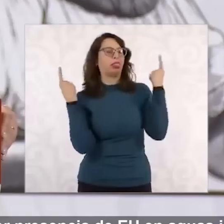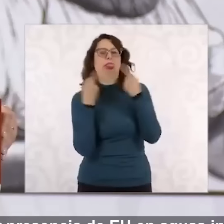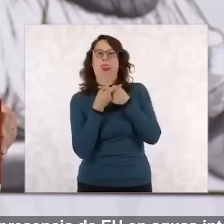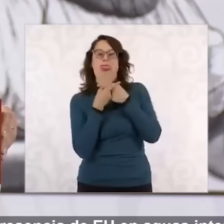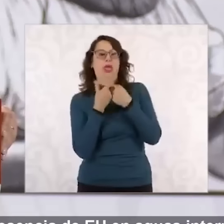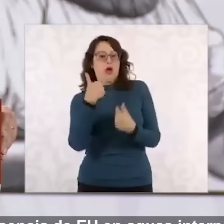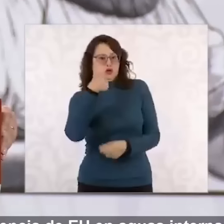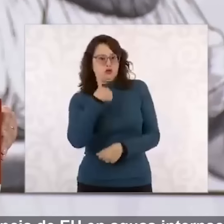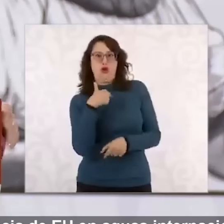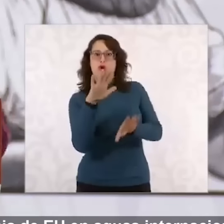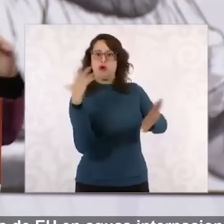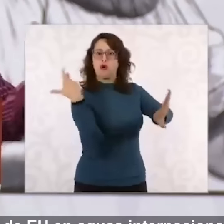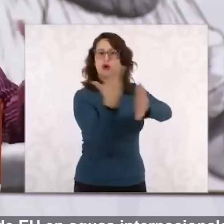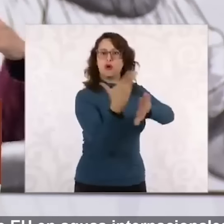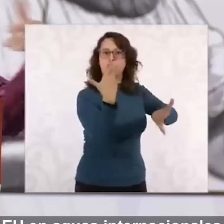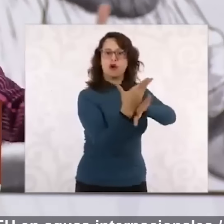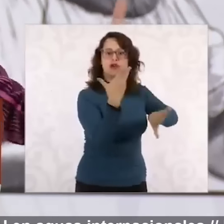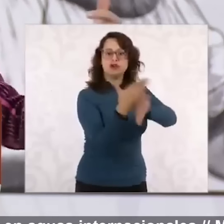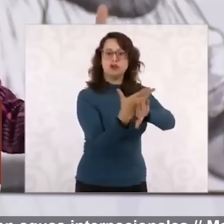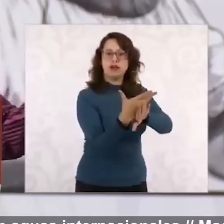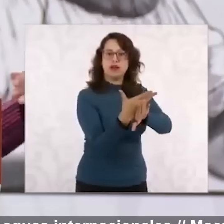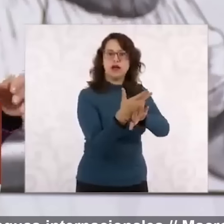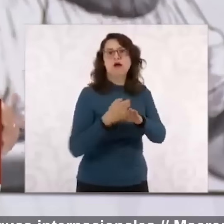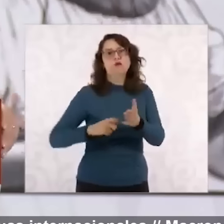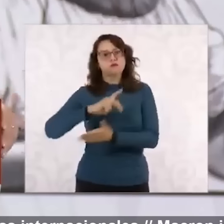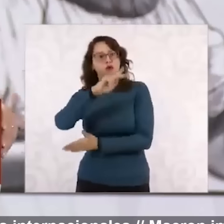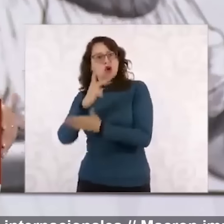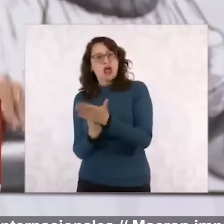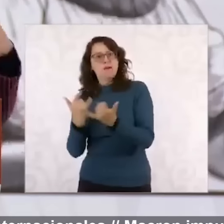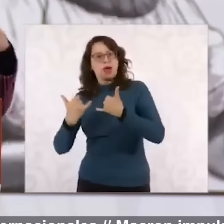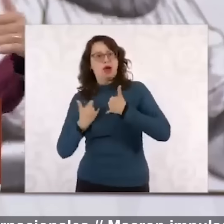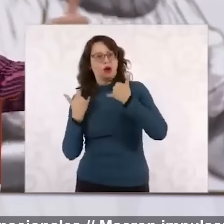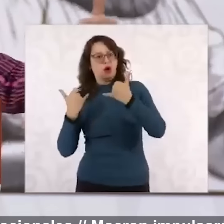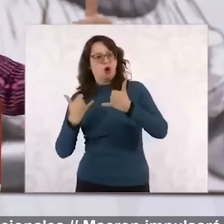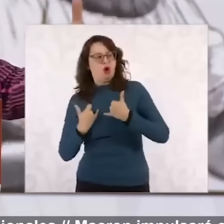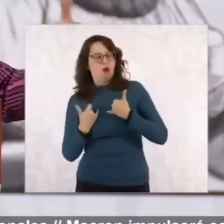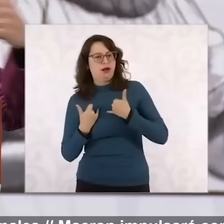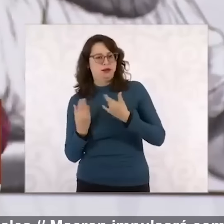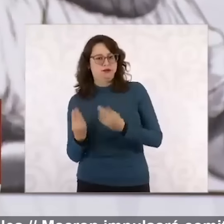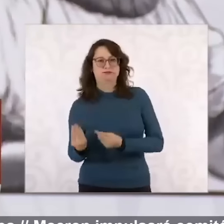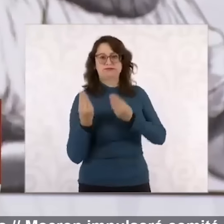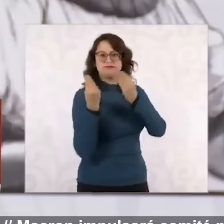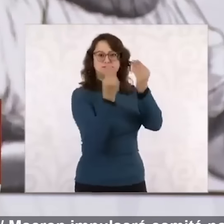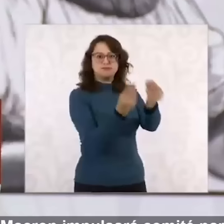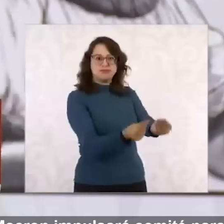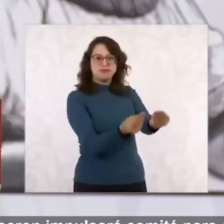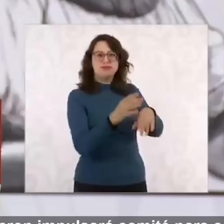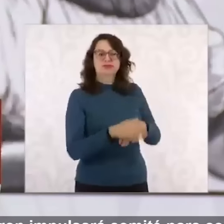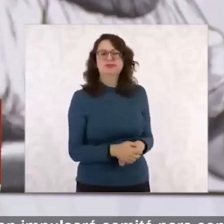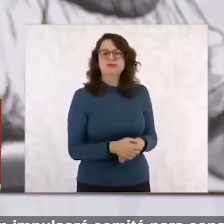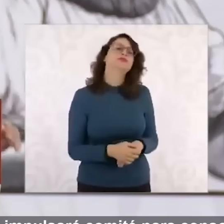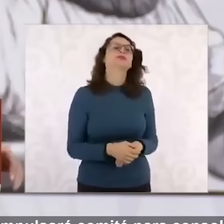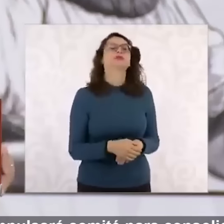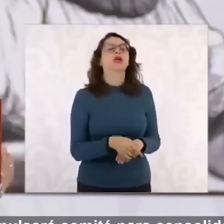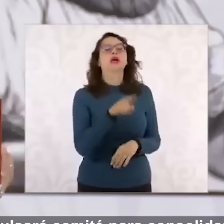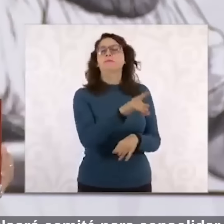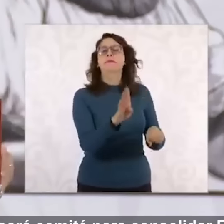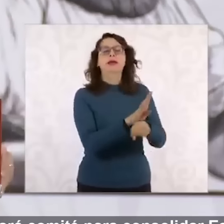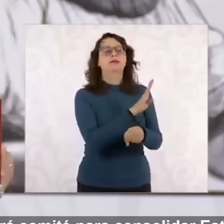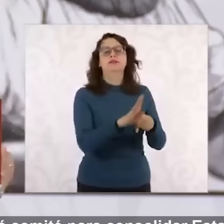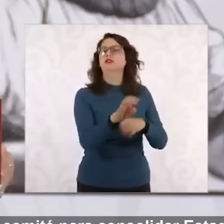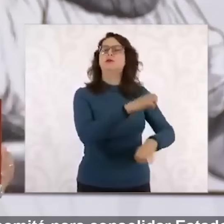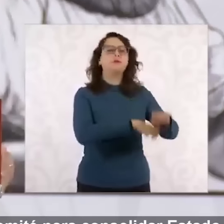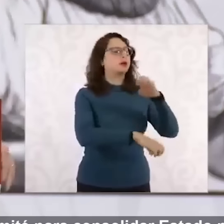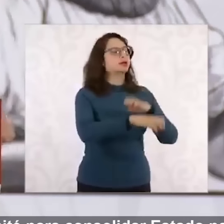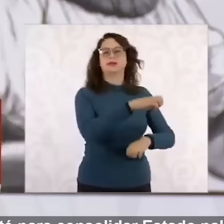ningún planteamiento de que este programa para beneficio de los jóvenes, porque no es para beneficio de